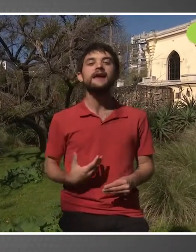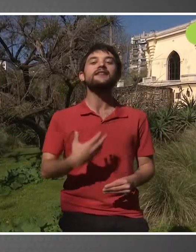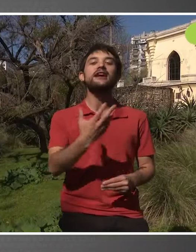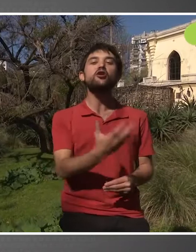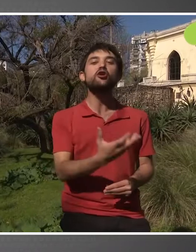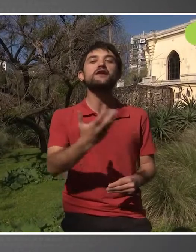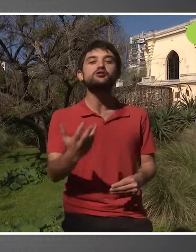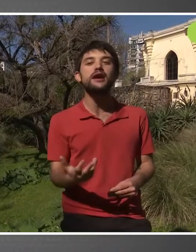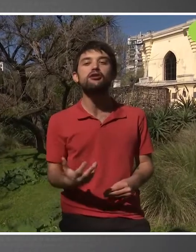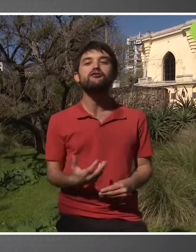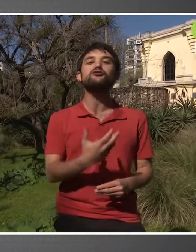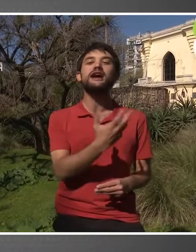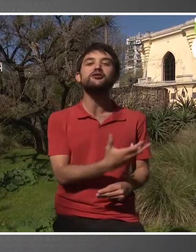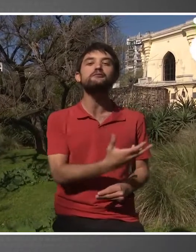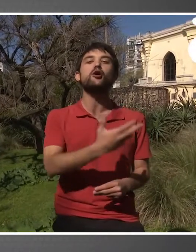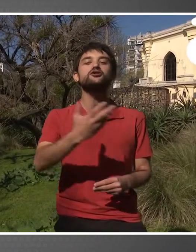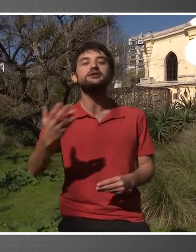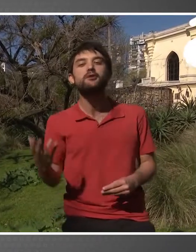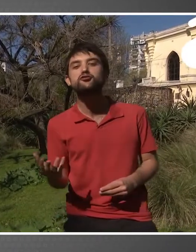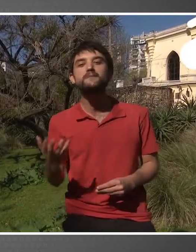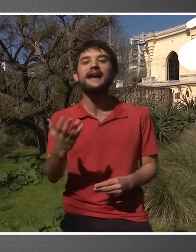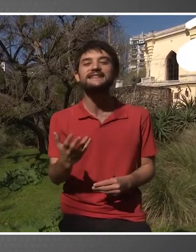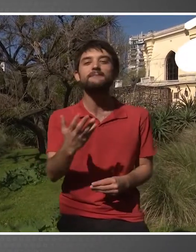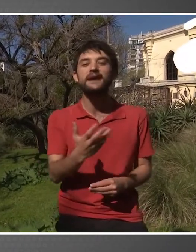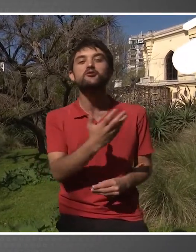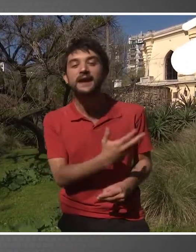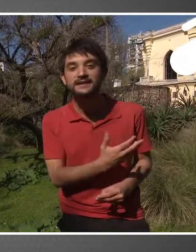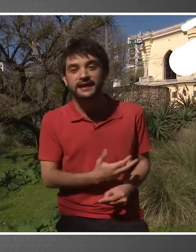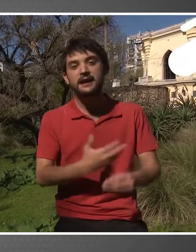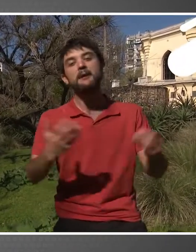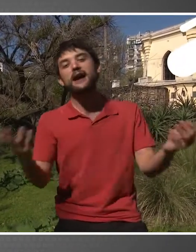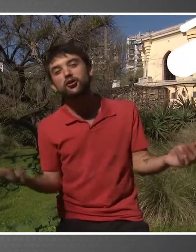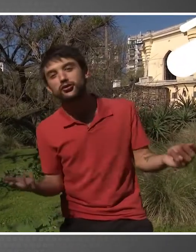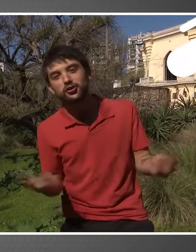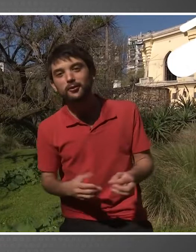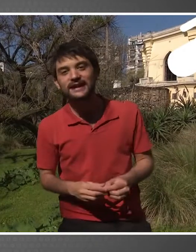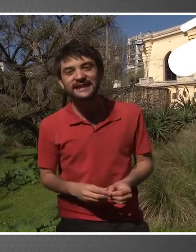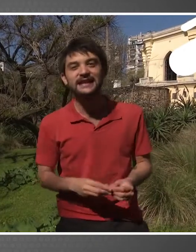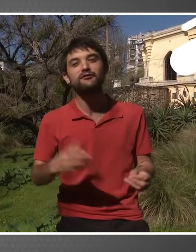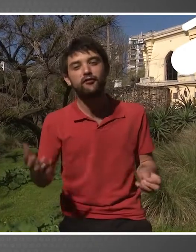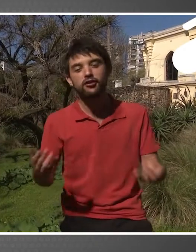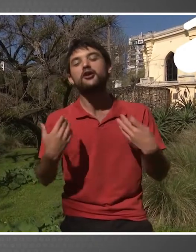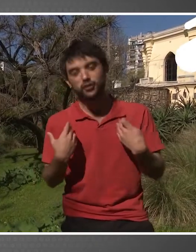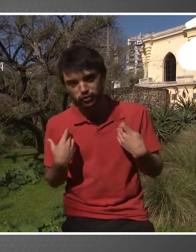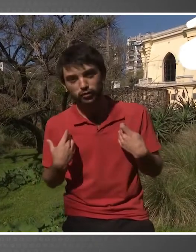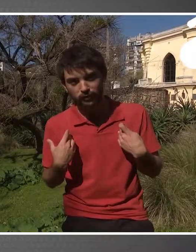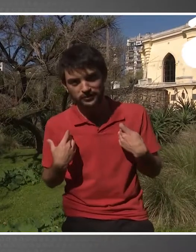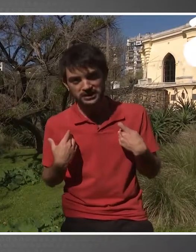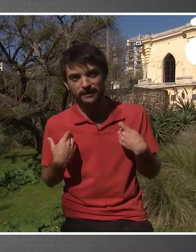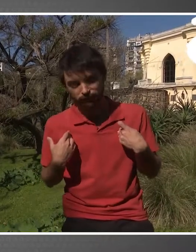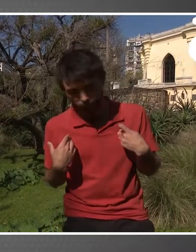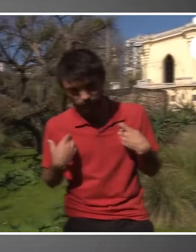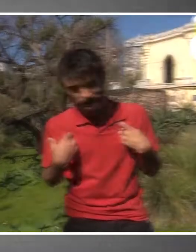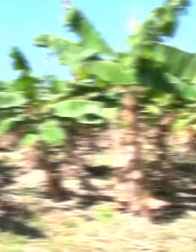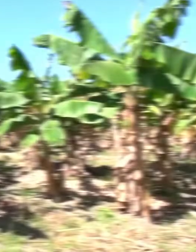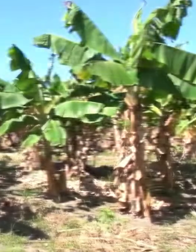causa del hongo de suelo Fusarium oxysporum spqvense, más conocido por las siglas FOC, nosotros lo vamos a